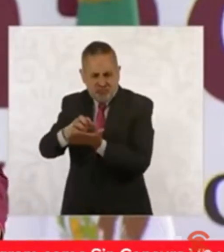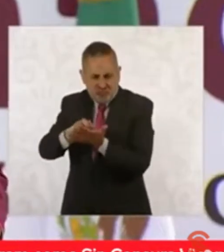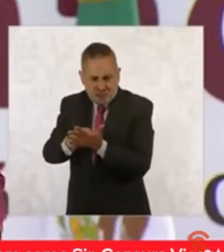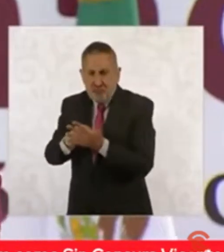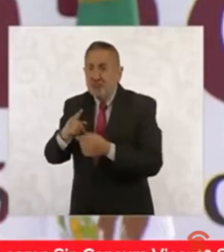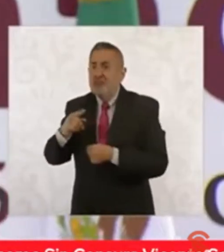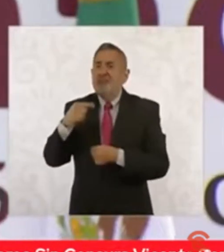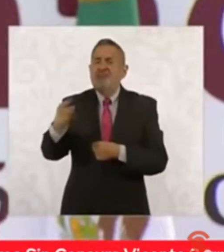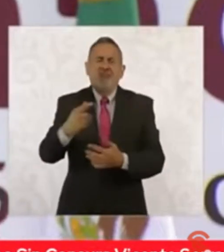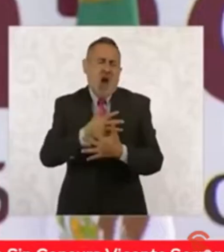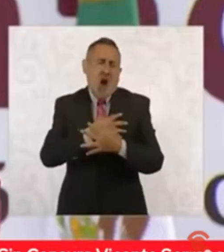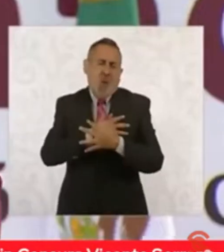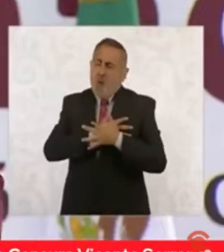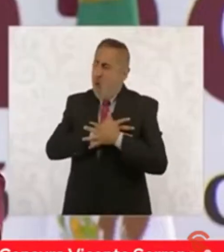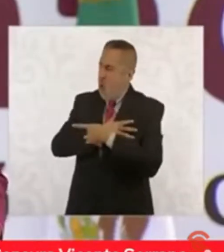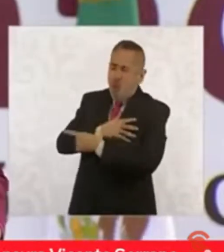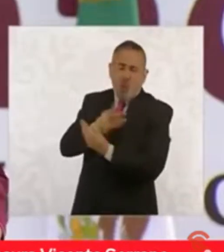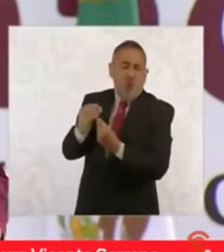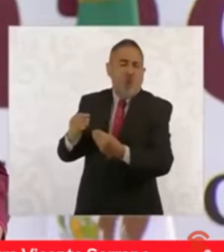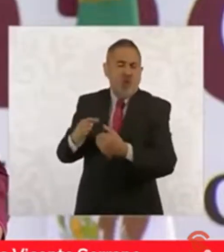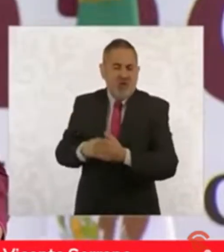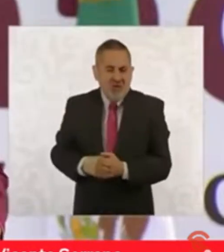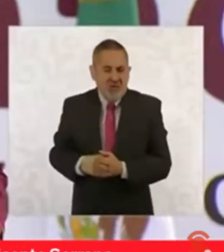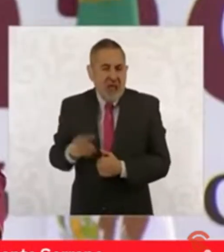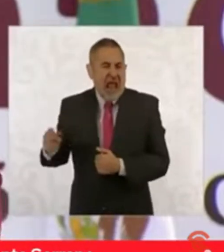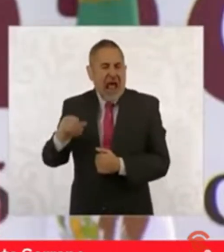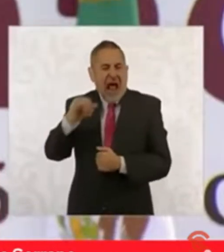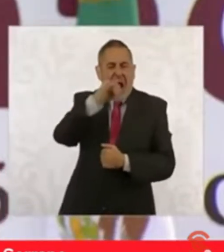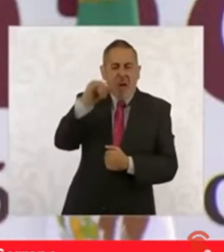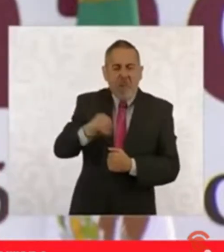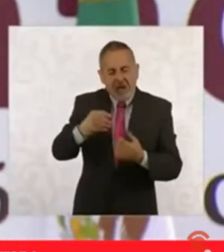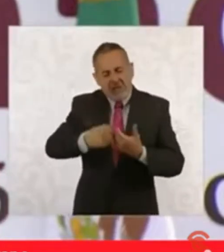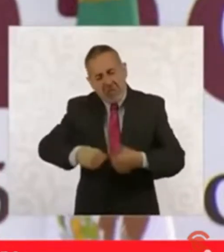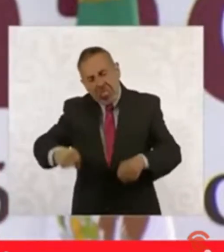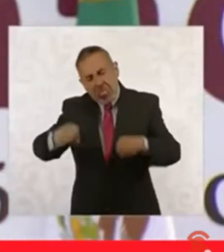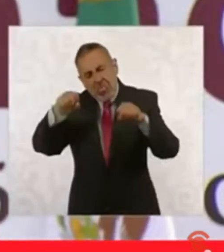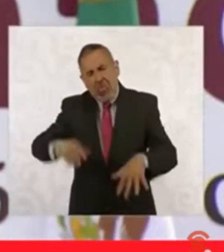al pueblo. Nunca se rindió,